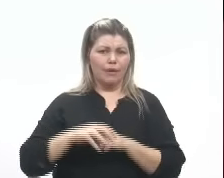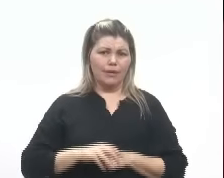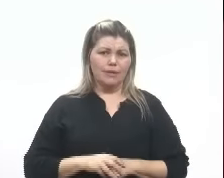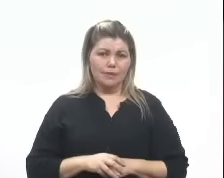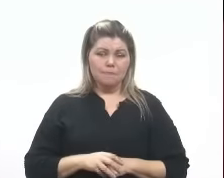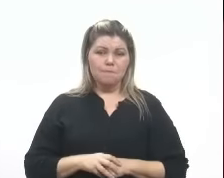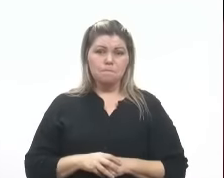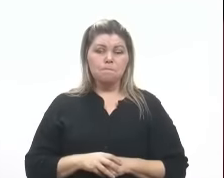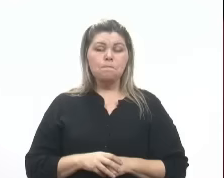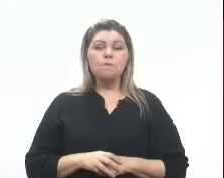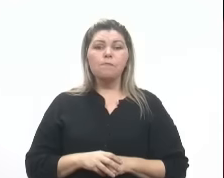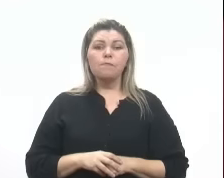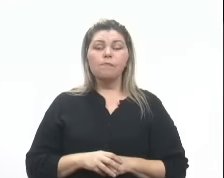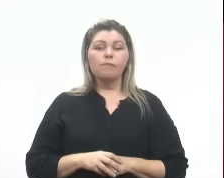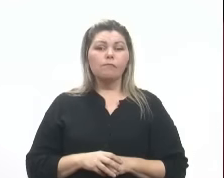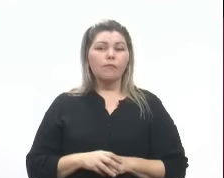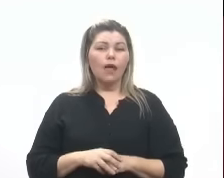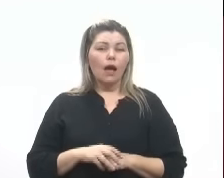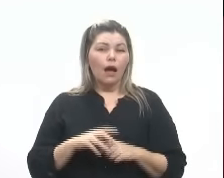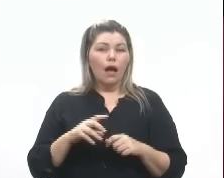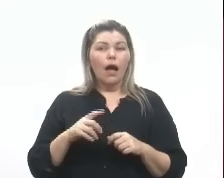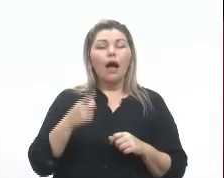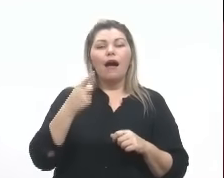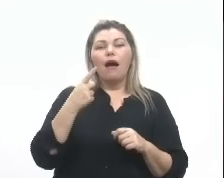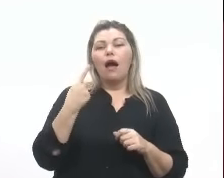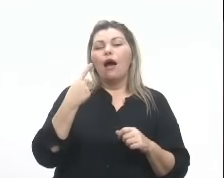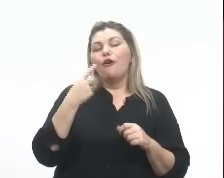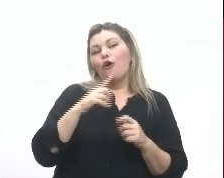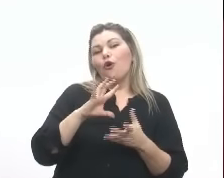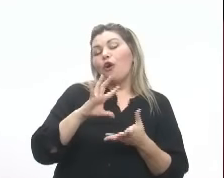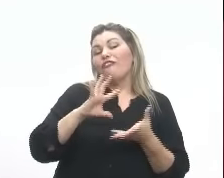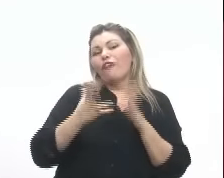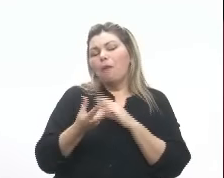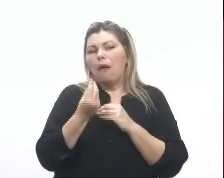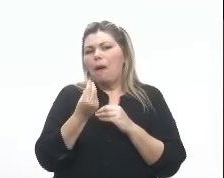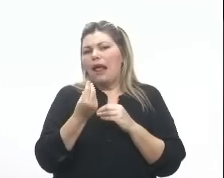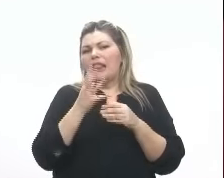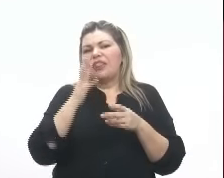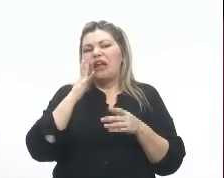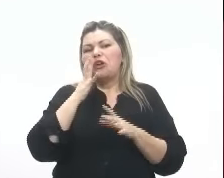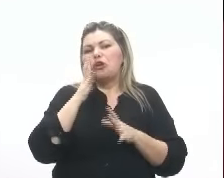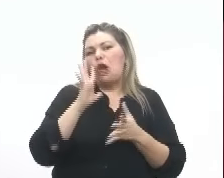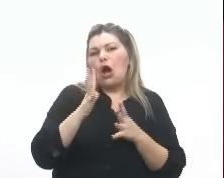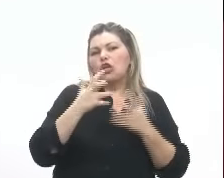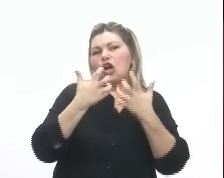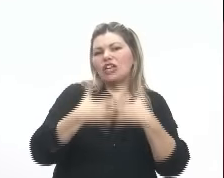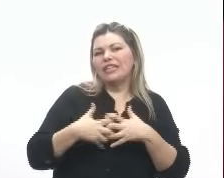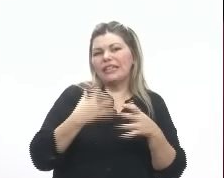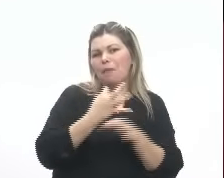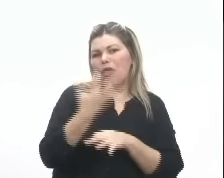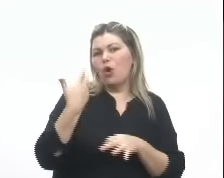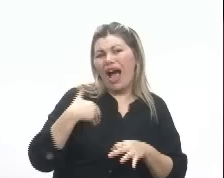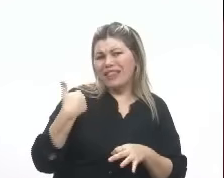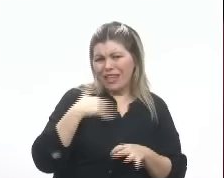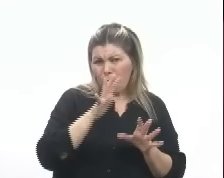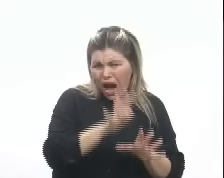Porque la alternativa no es desconocer el sistema educativo argentino. La alternativa no es la falta de